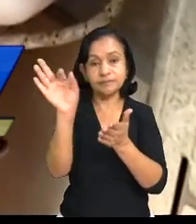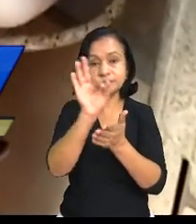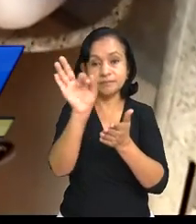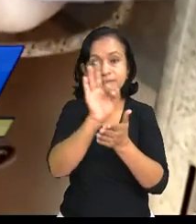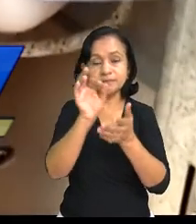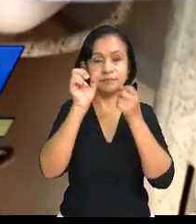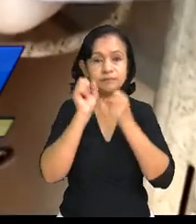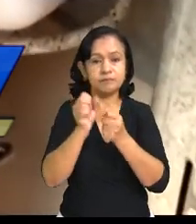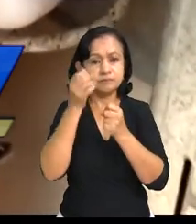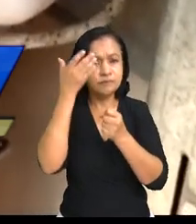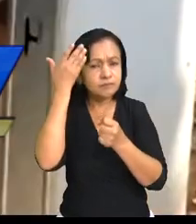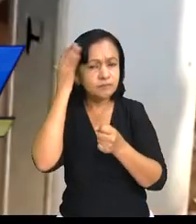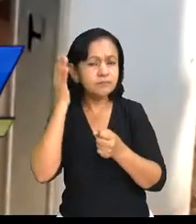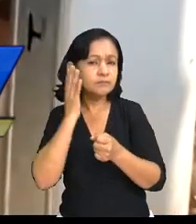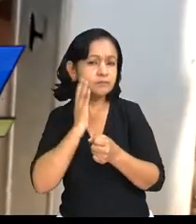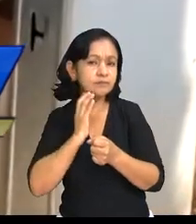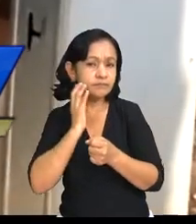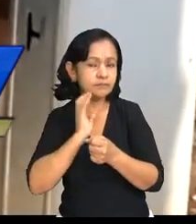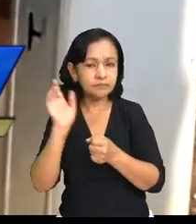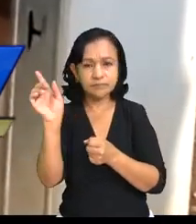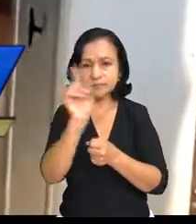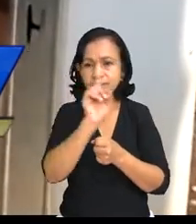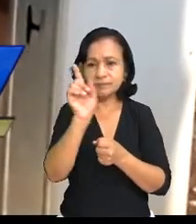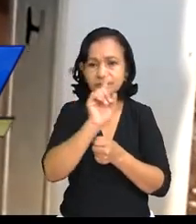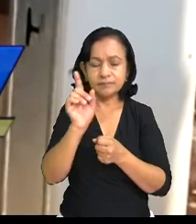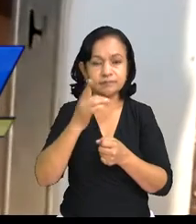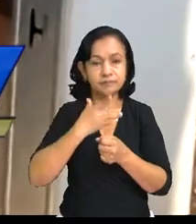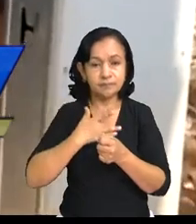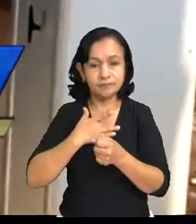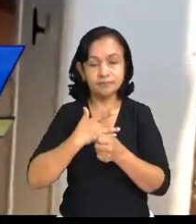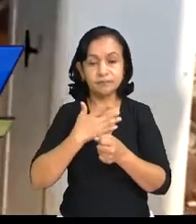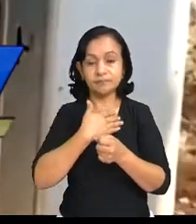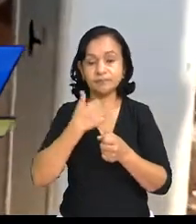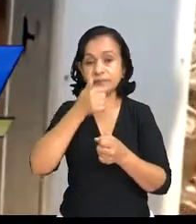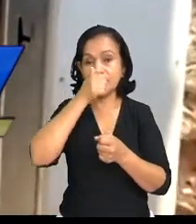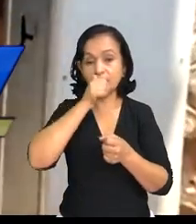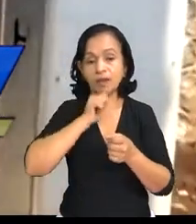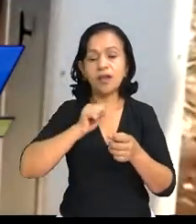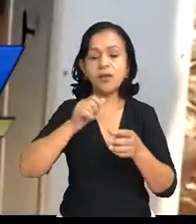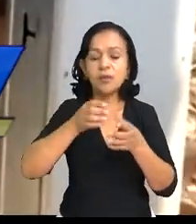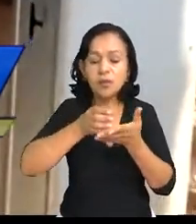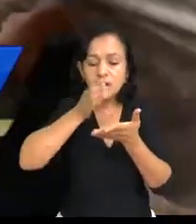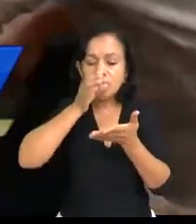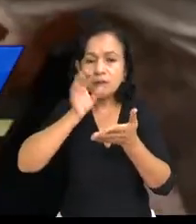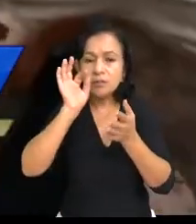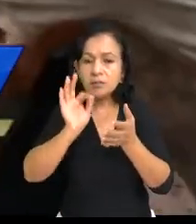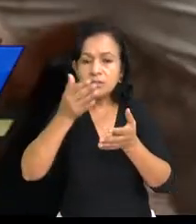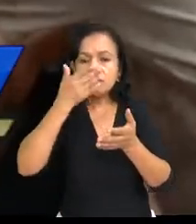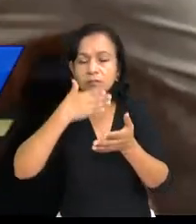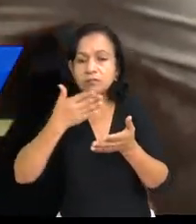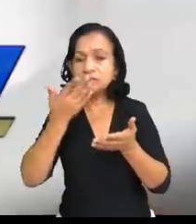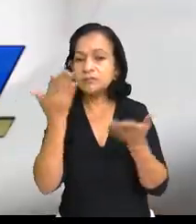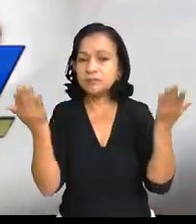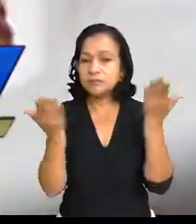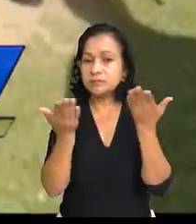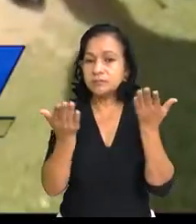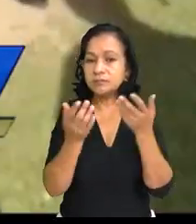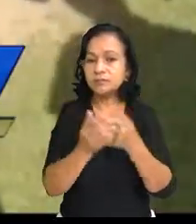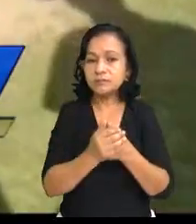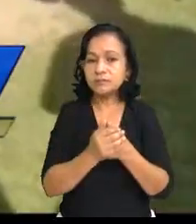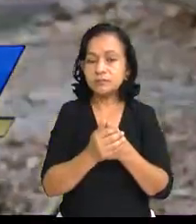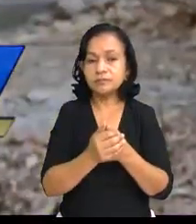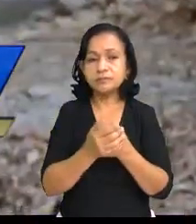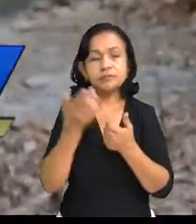ser ingeniero, no se la sabe toda. Ok. Pues, mira, necesitamos mejorar el enfoque y calidad del agua. Entonces, tenés que meter a tus ingenieros a